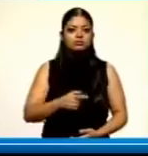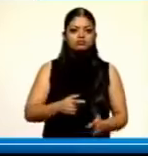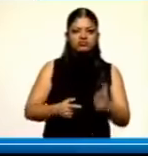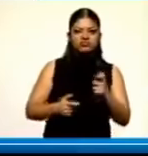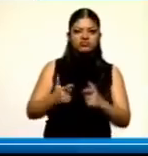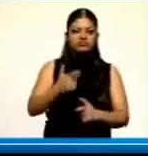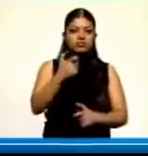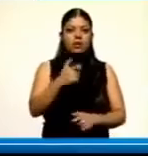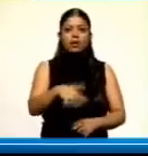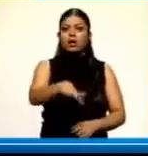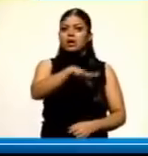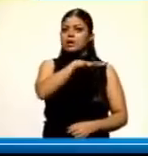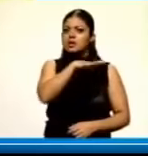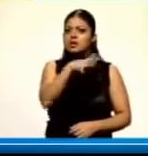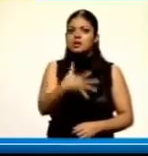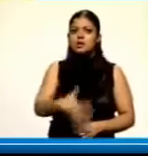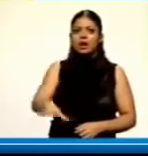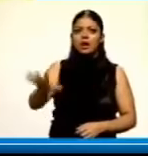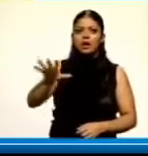¡Qué increíble!